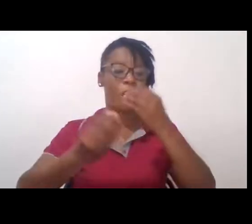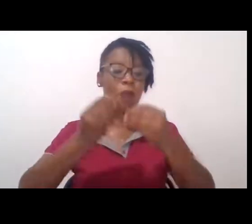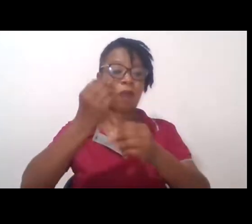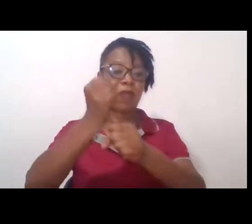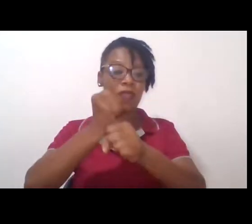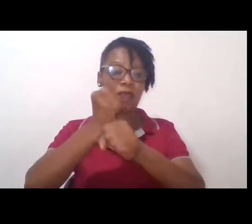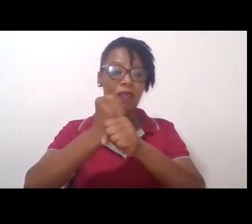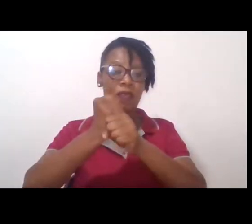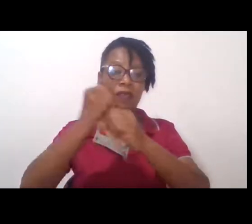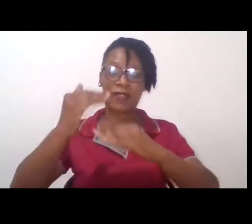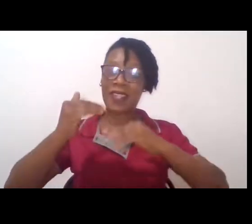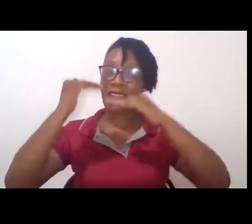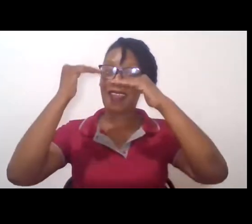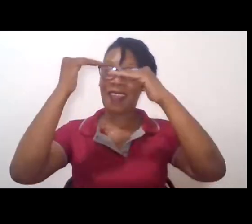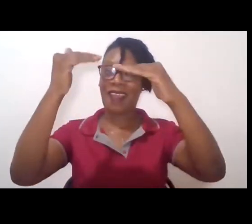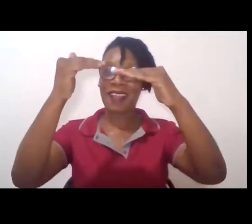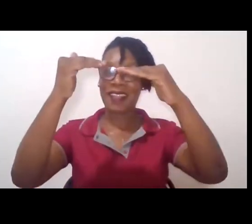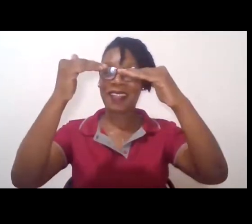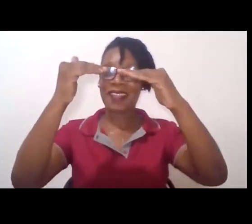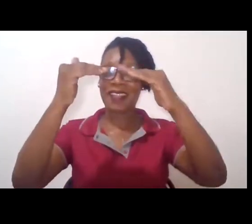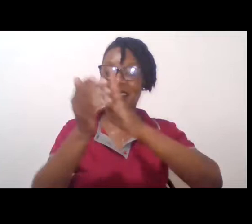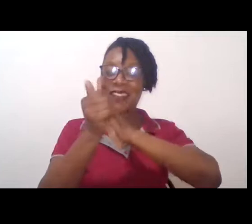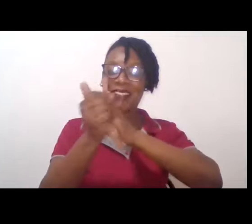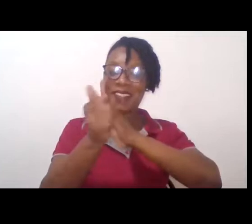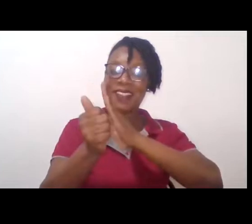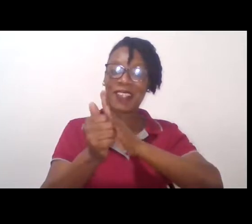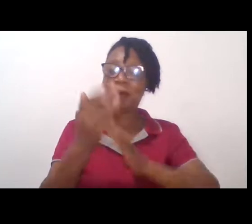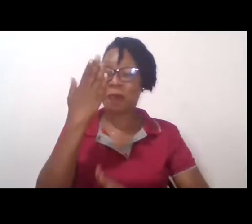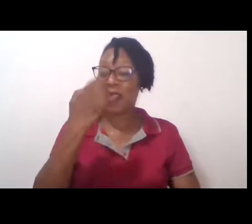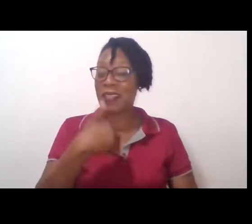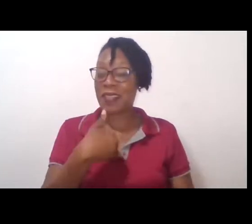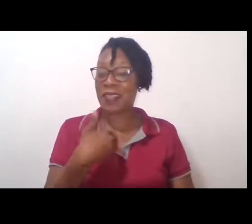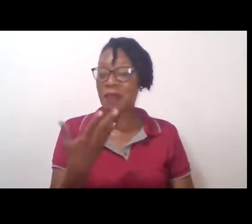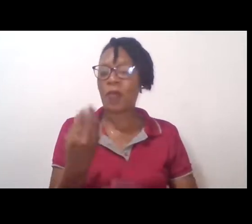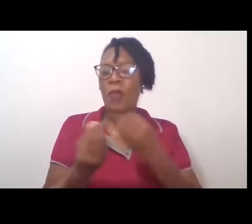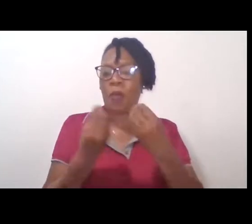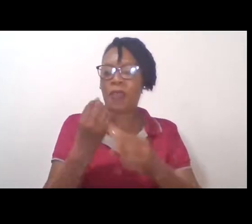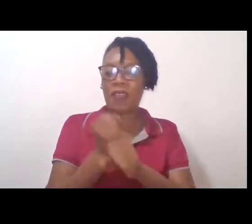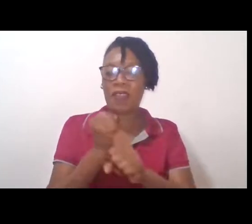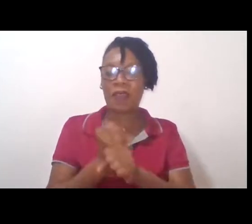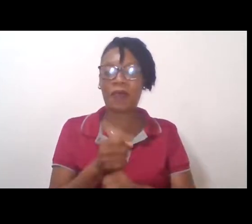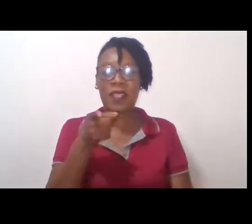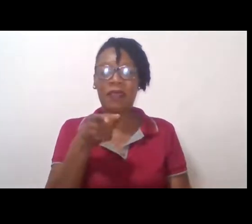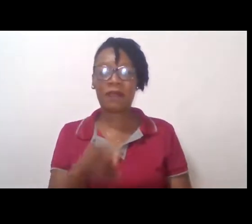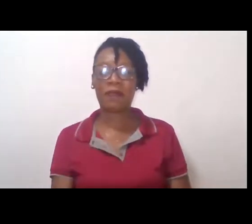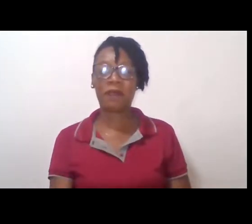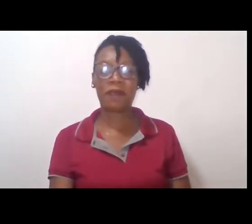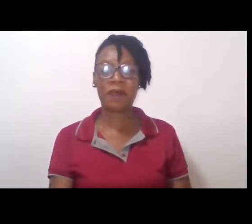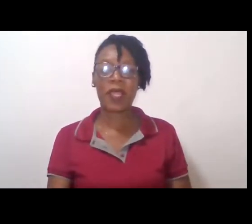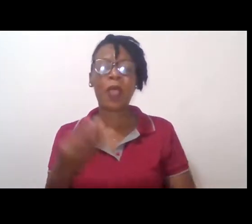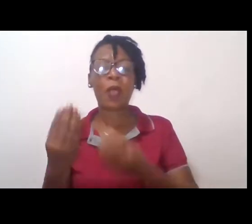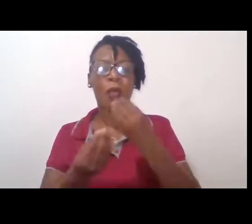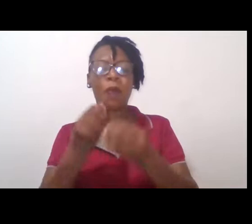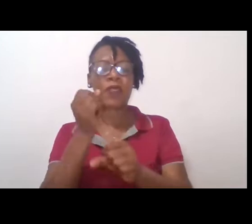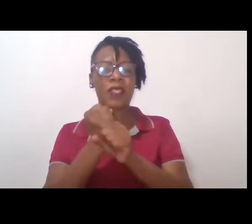niños de alto funcionamiento? Porque también los tenemos, ¿verdad? ¿Cómo podríamos trabajar? Dice, ¿cómo se trabaja